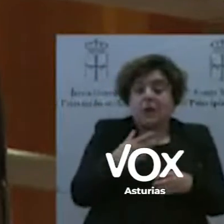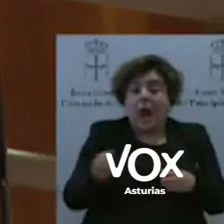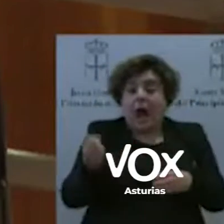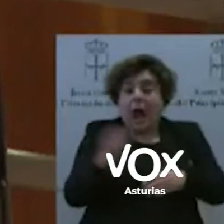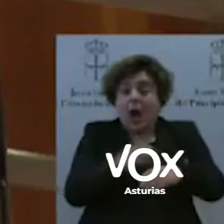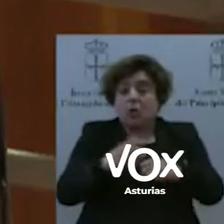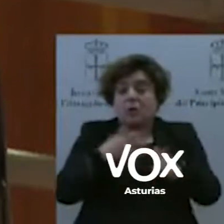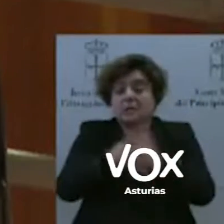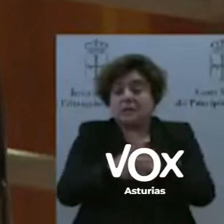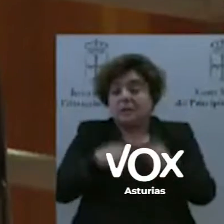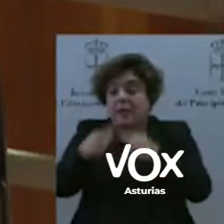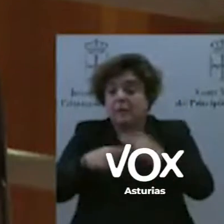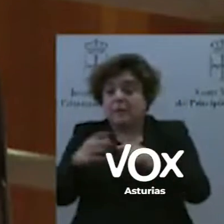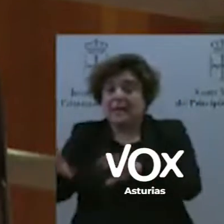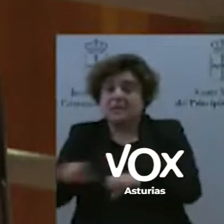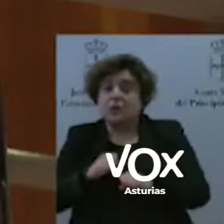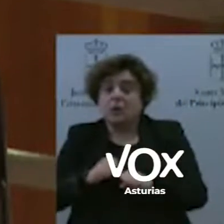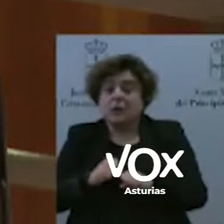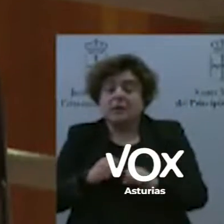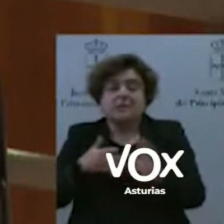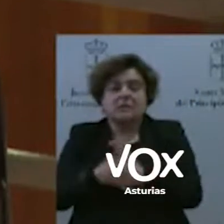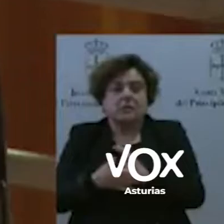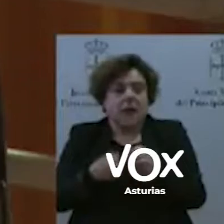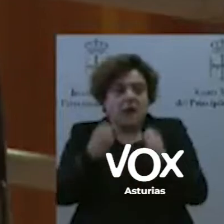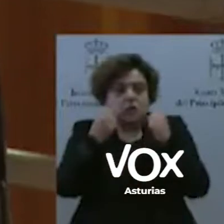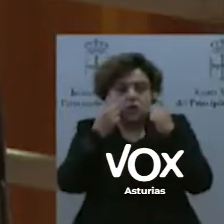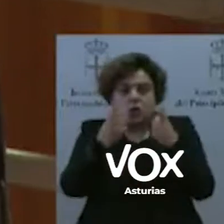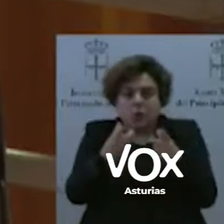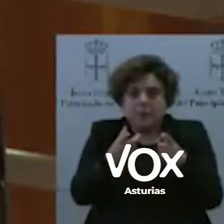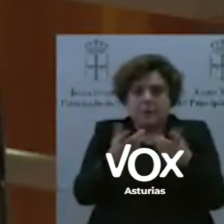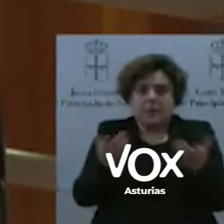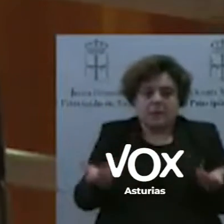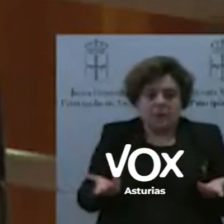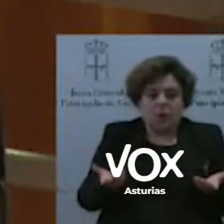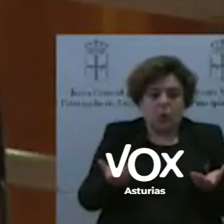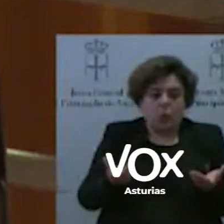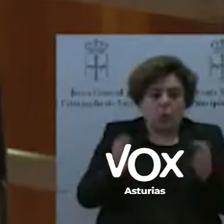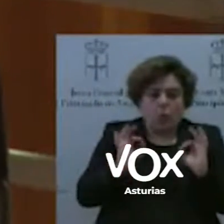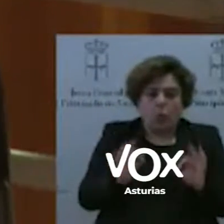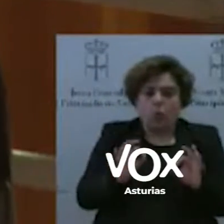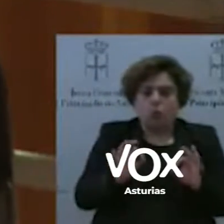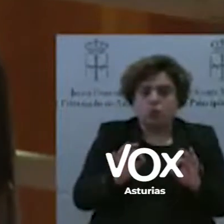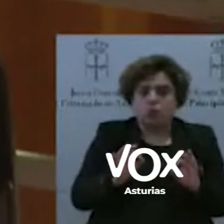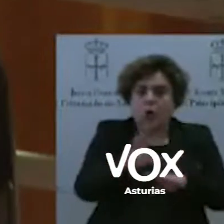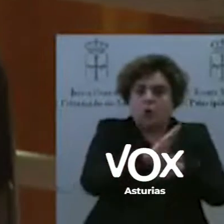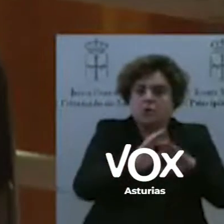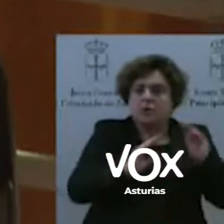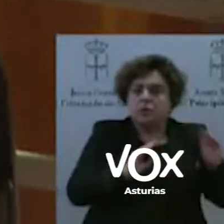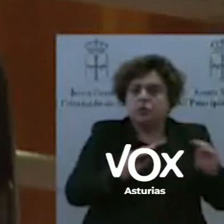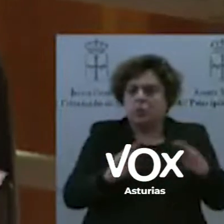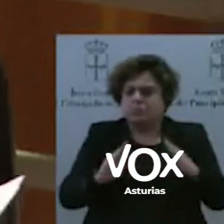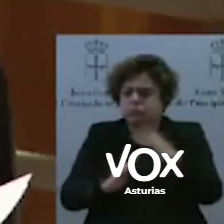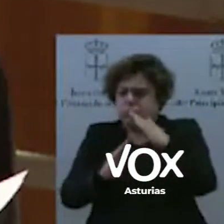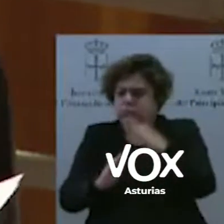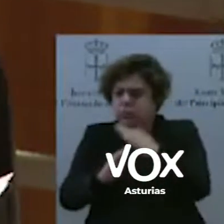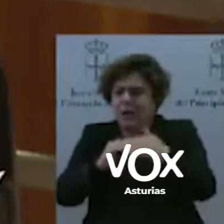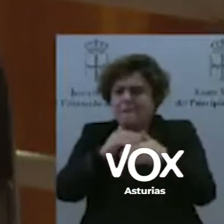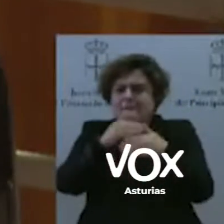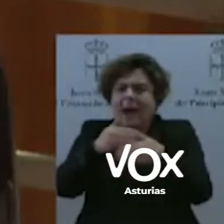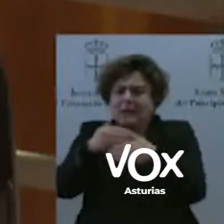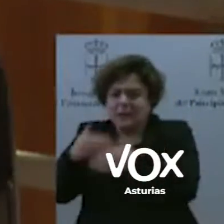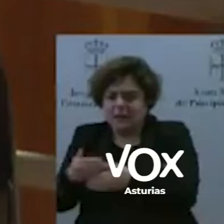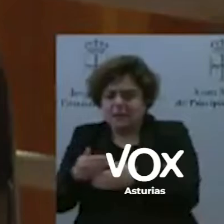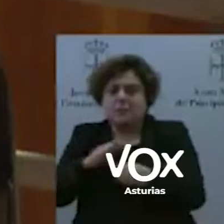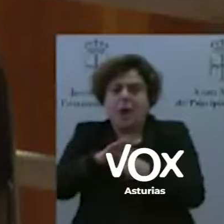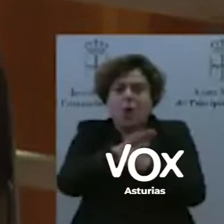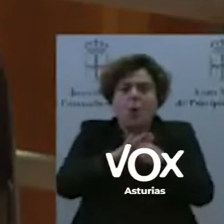menos sorprendente las trabas que desde su consejería le ponen a estas familias para cubrir los gastos extraordinarios que requiere un menor,